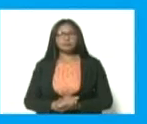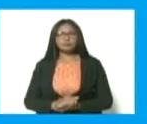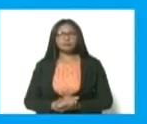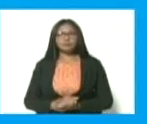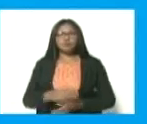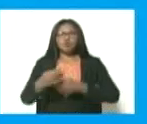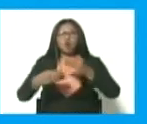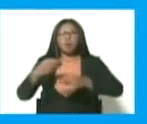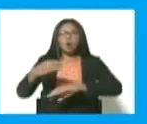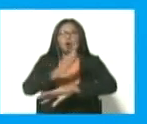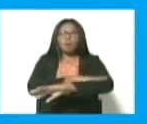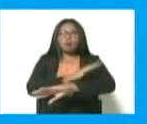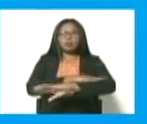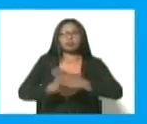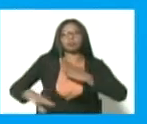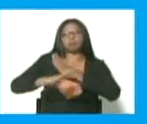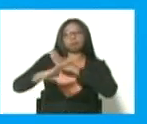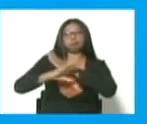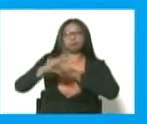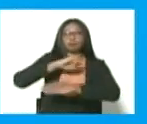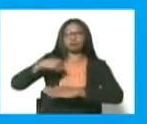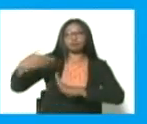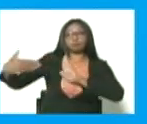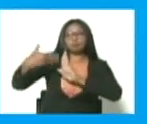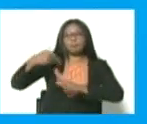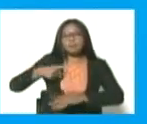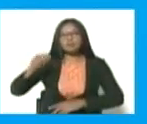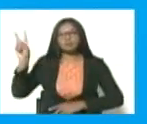criminal de las sanciones contra Venezuela